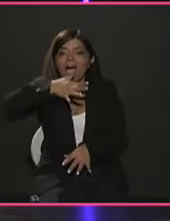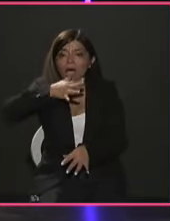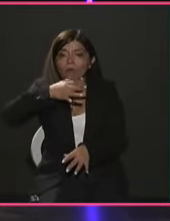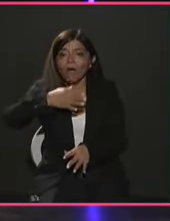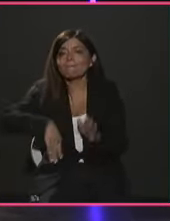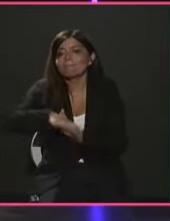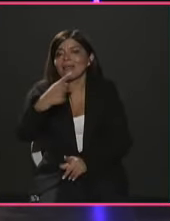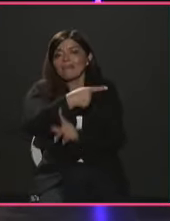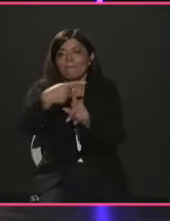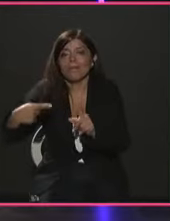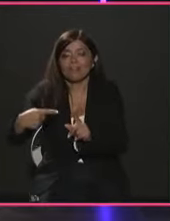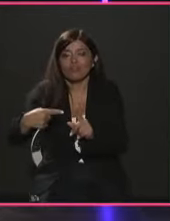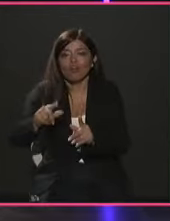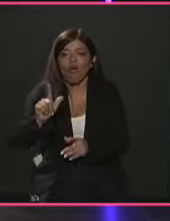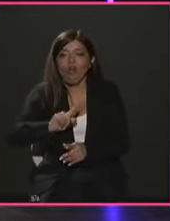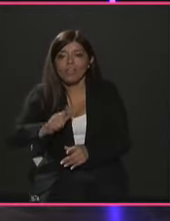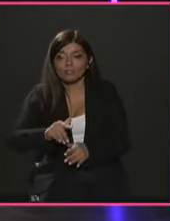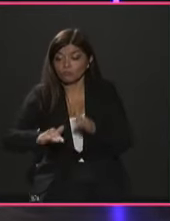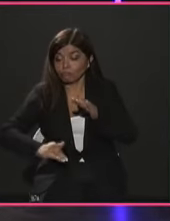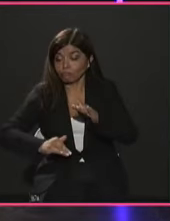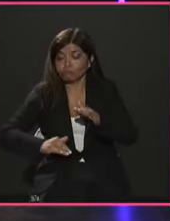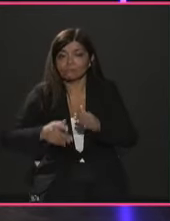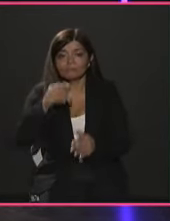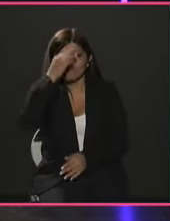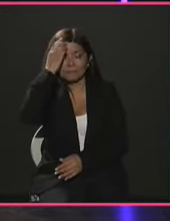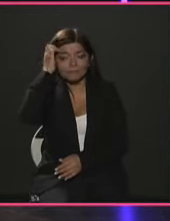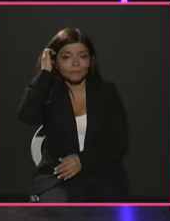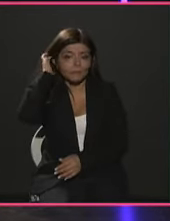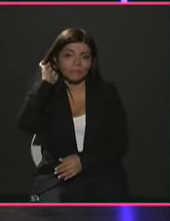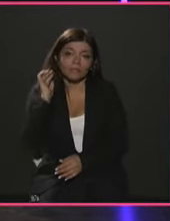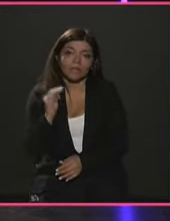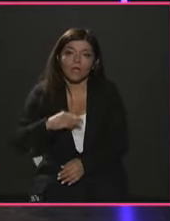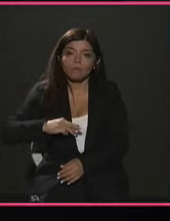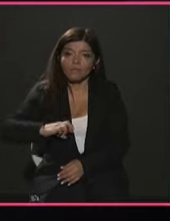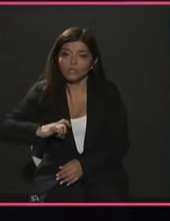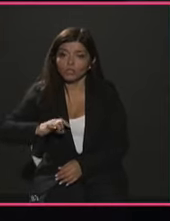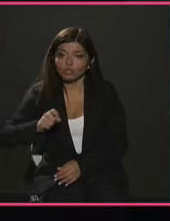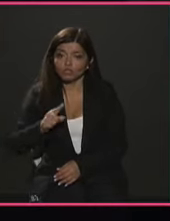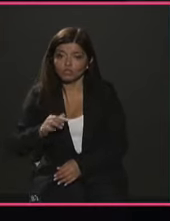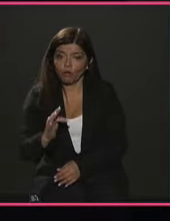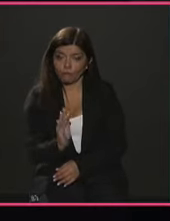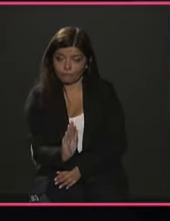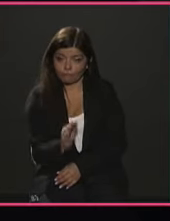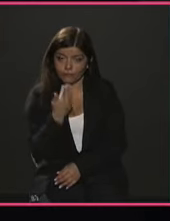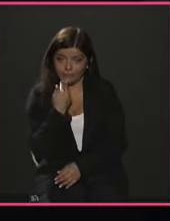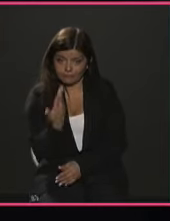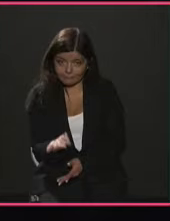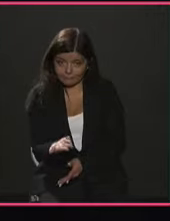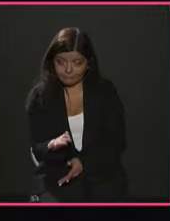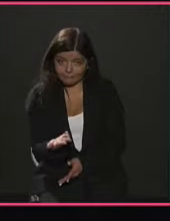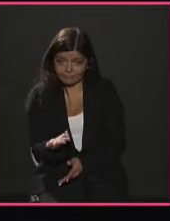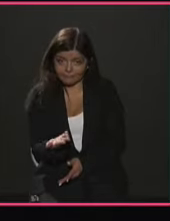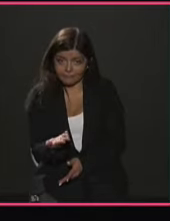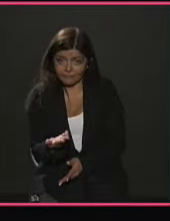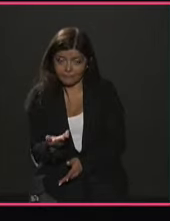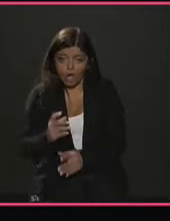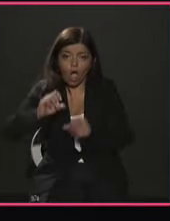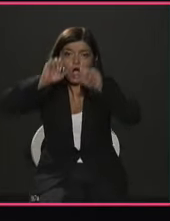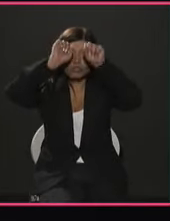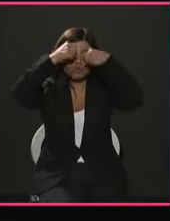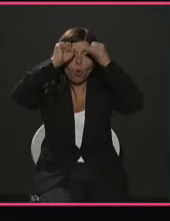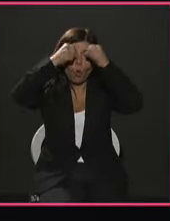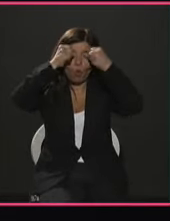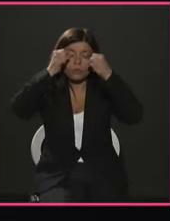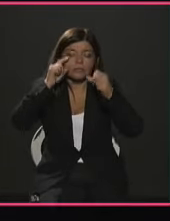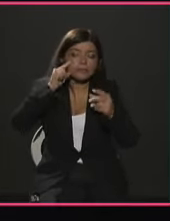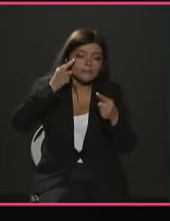litro en el en el suelo y Microsoft y y Google